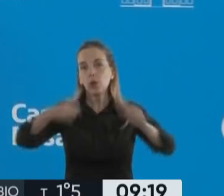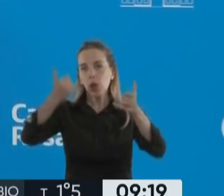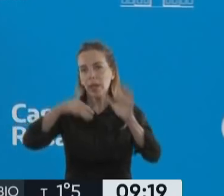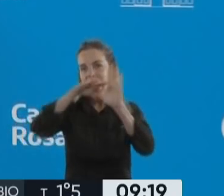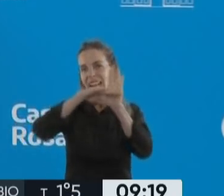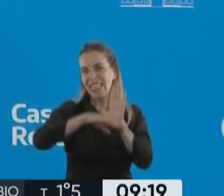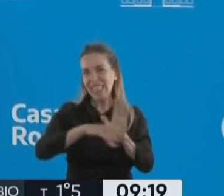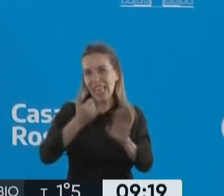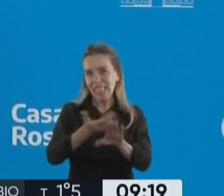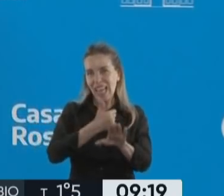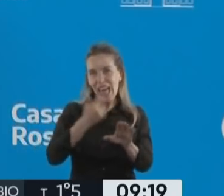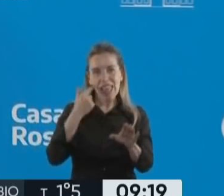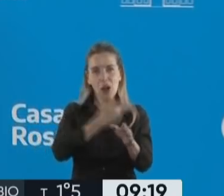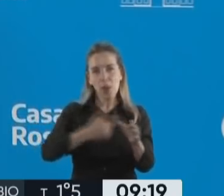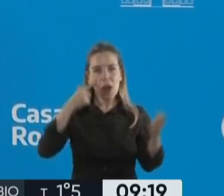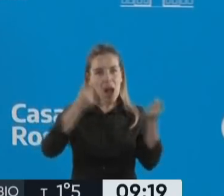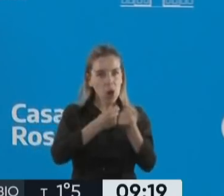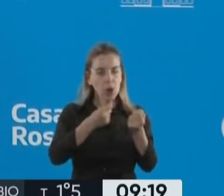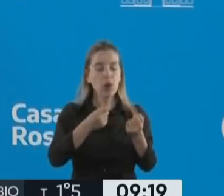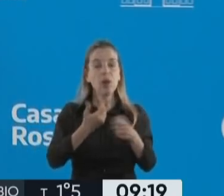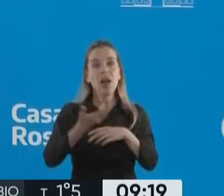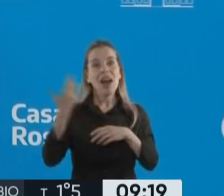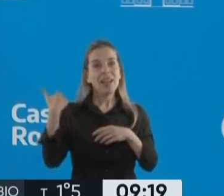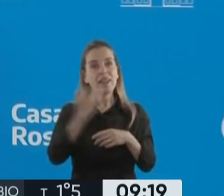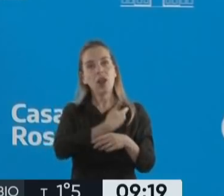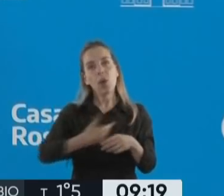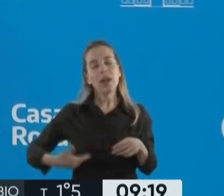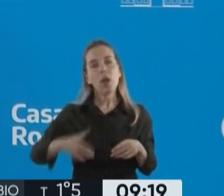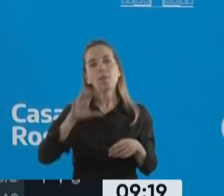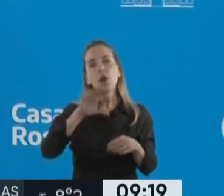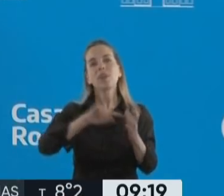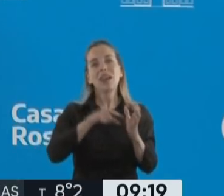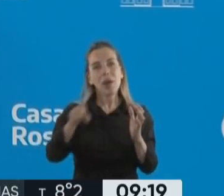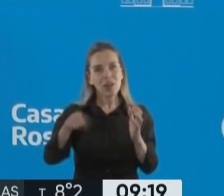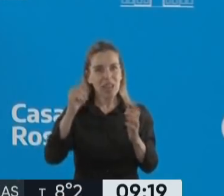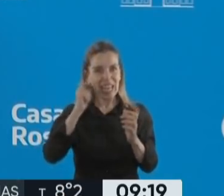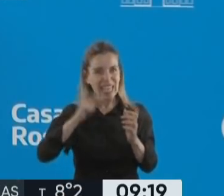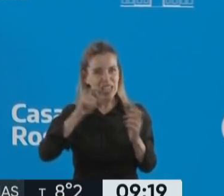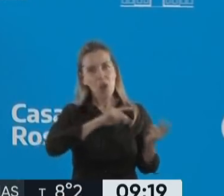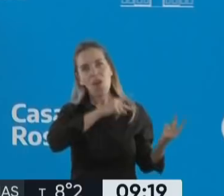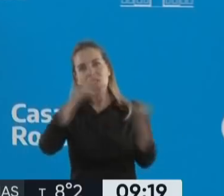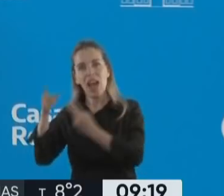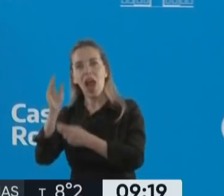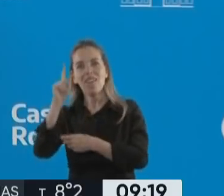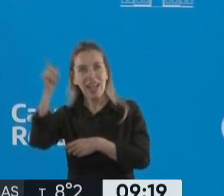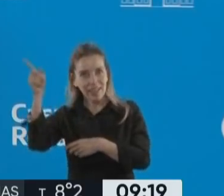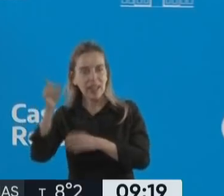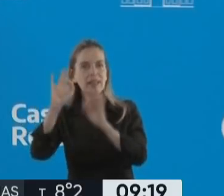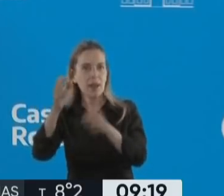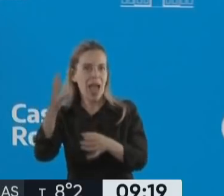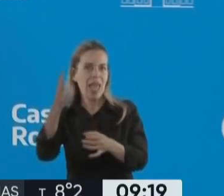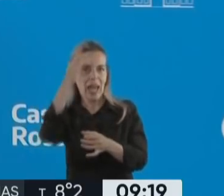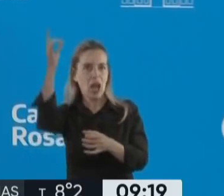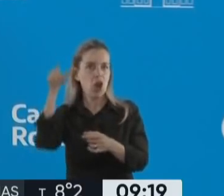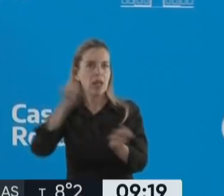lista de acuerdos. Ayer viajó el gobernador de la provincia de Buenos Aires a Brasil y sabemos también que tenemos un récord de